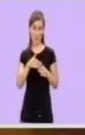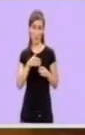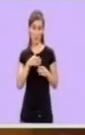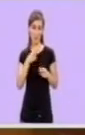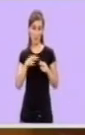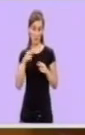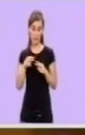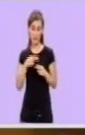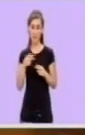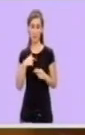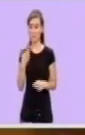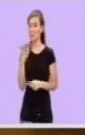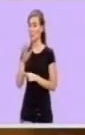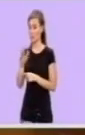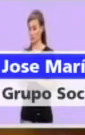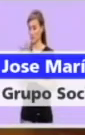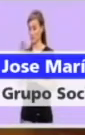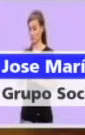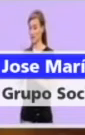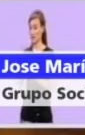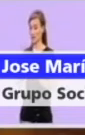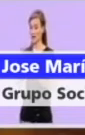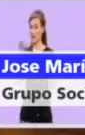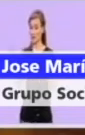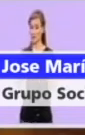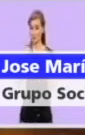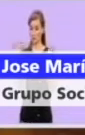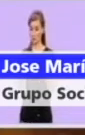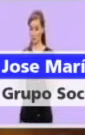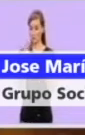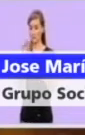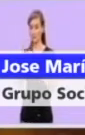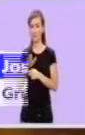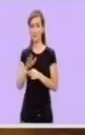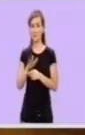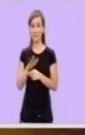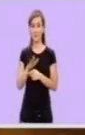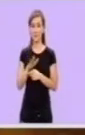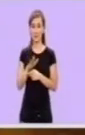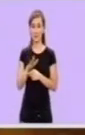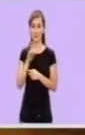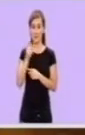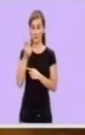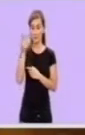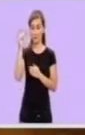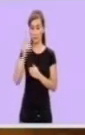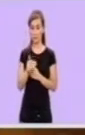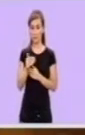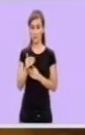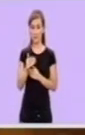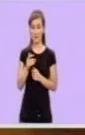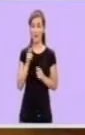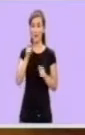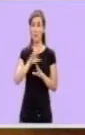patronal. Le voy a proponer a la Mesa de las Cortes que reduzca de forma sustancial la asignación a